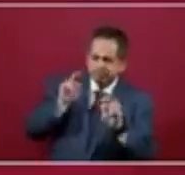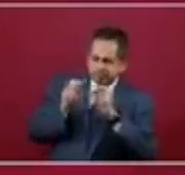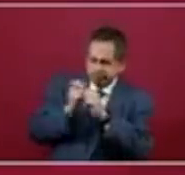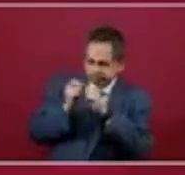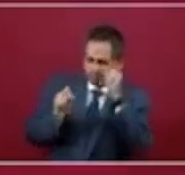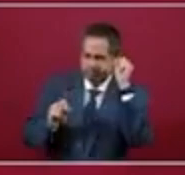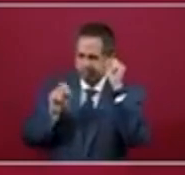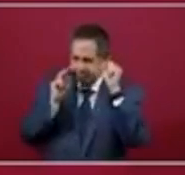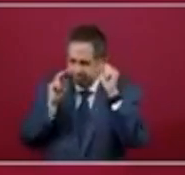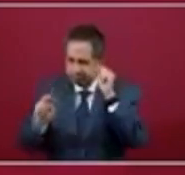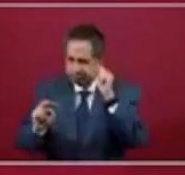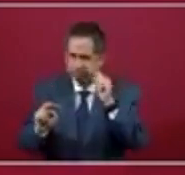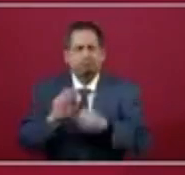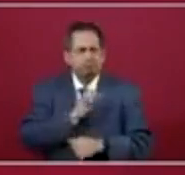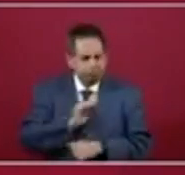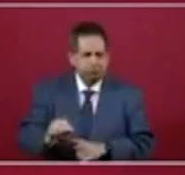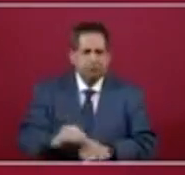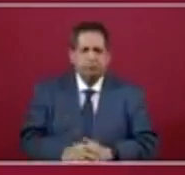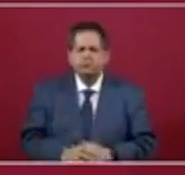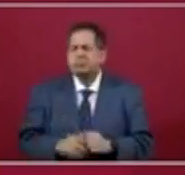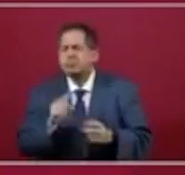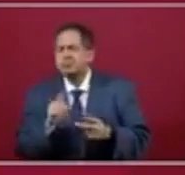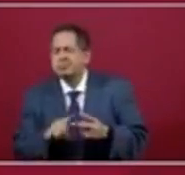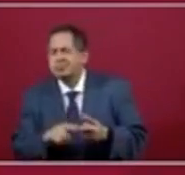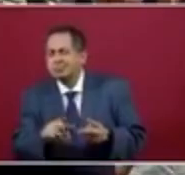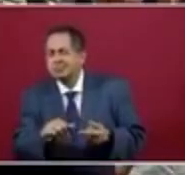Y lo otro que preguntabas.